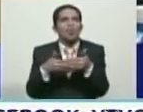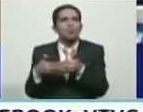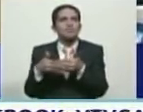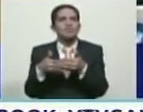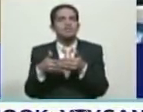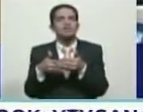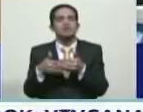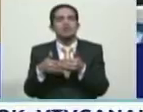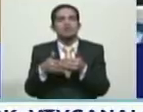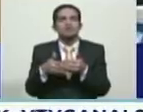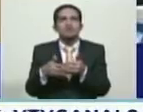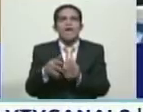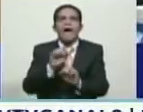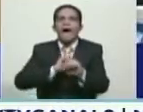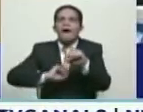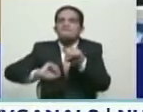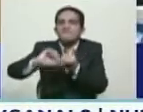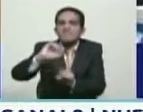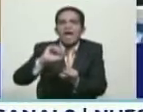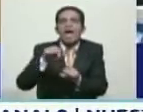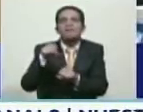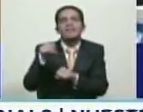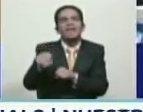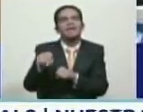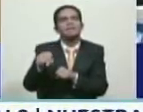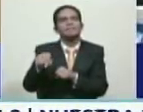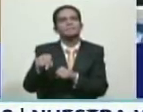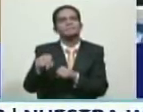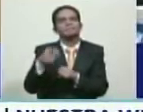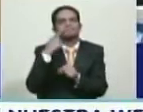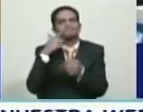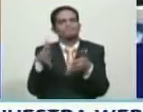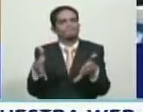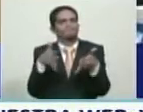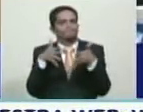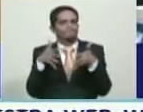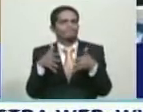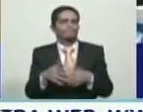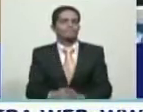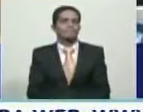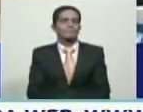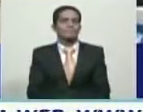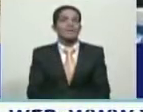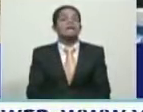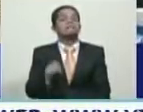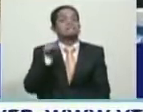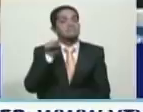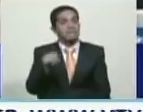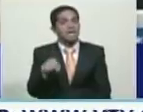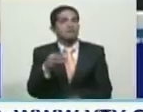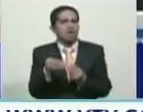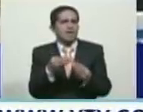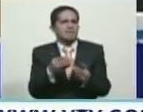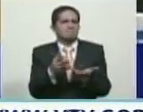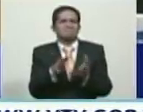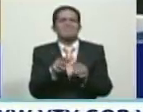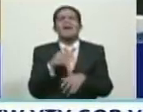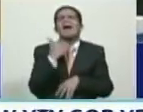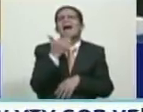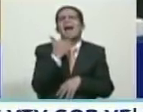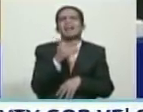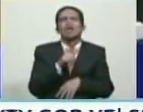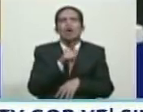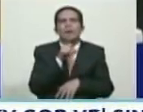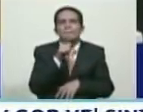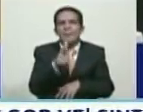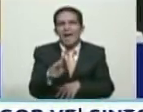América y evitar que obtuviera los dos tercios, una mayoría de dos tercios. Si esto ocurre, algo está mal en el mundo. Bueno, no es que